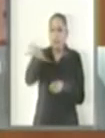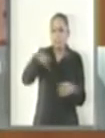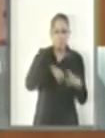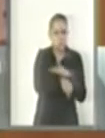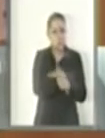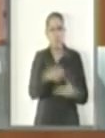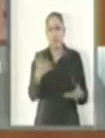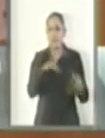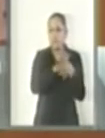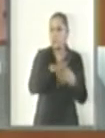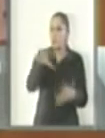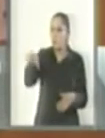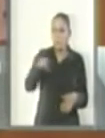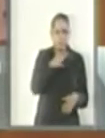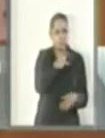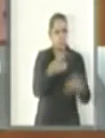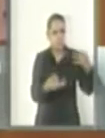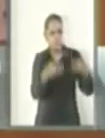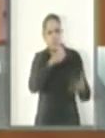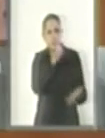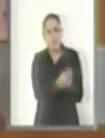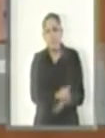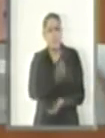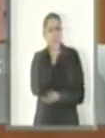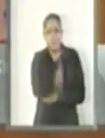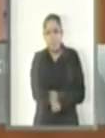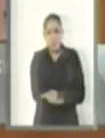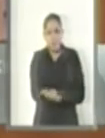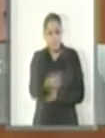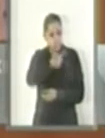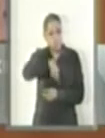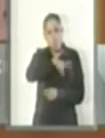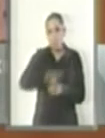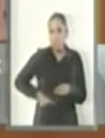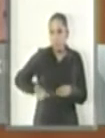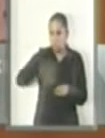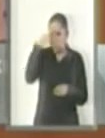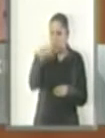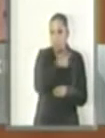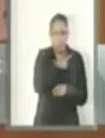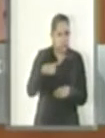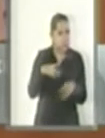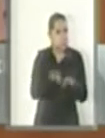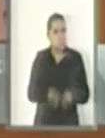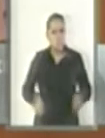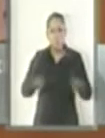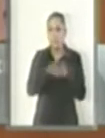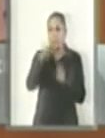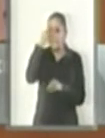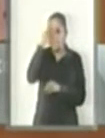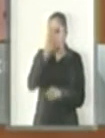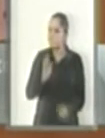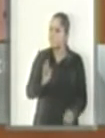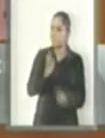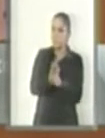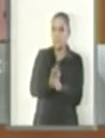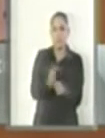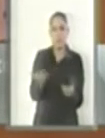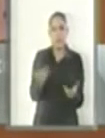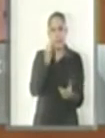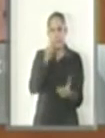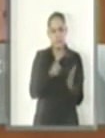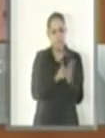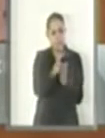mexicano necesita asumir una responsabilidad de defensa de la vida y los derechos de todos los mexicanos. A